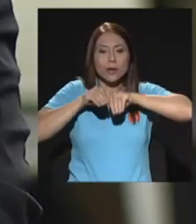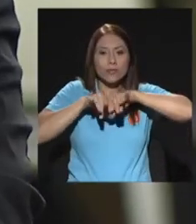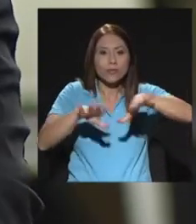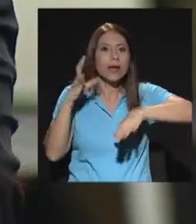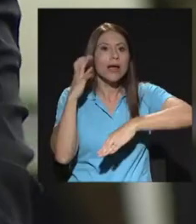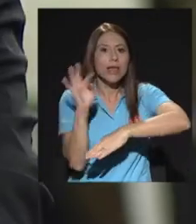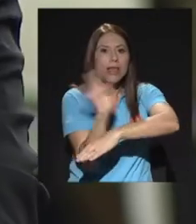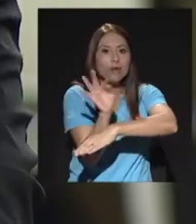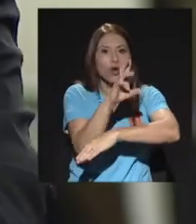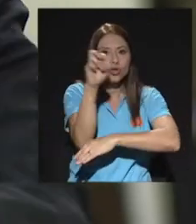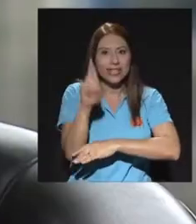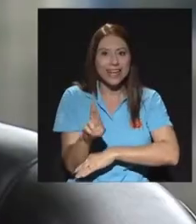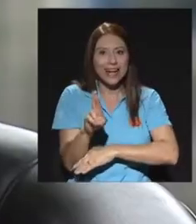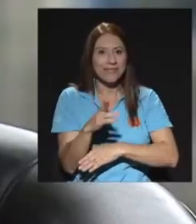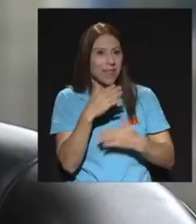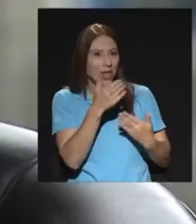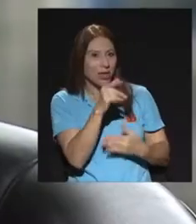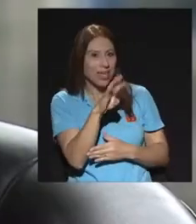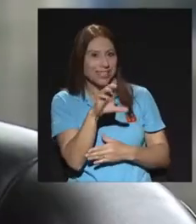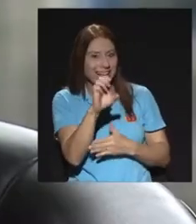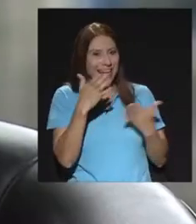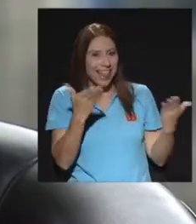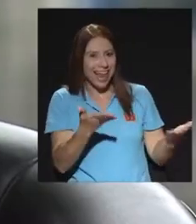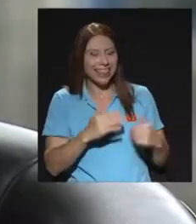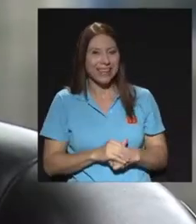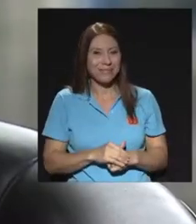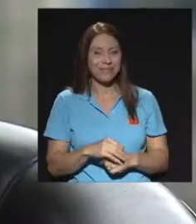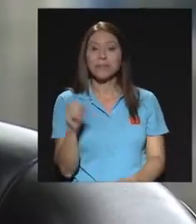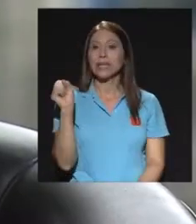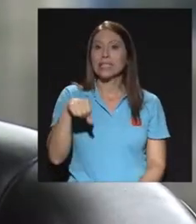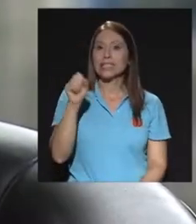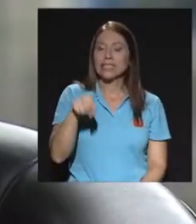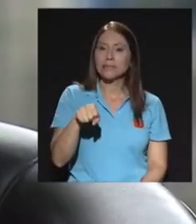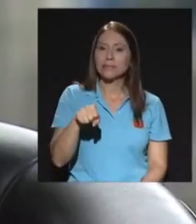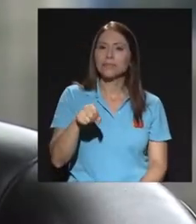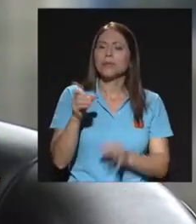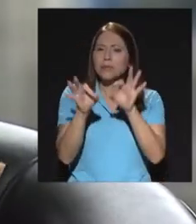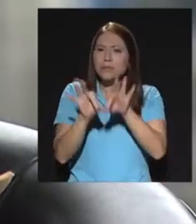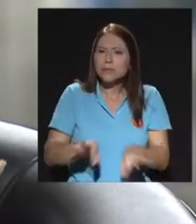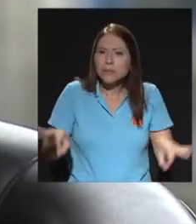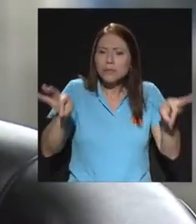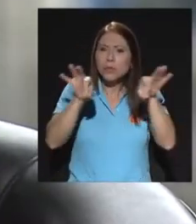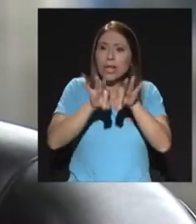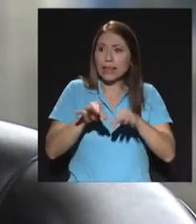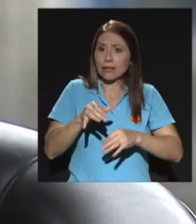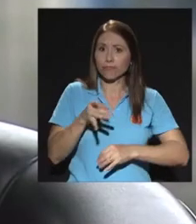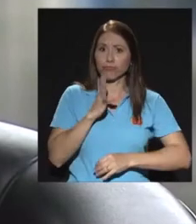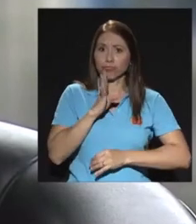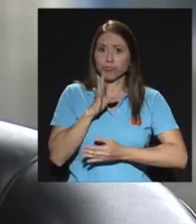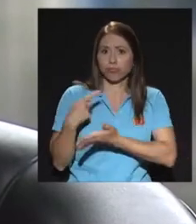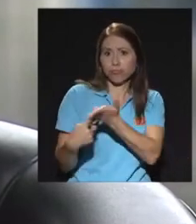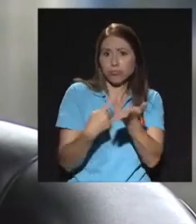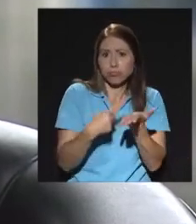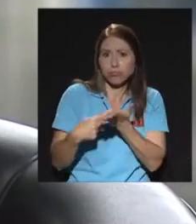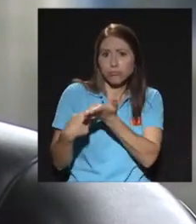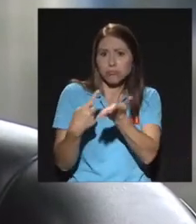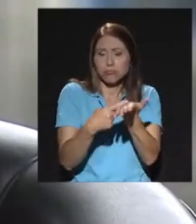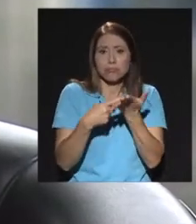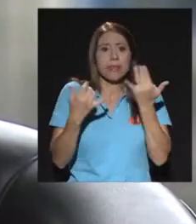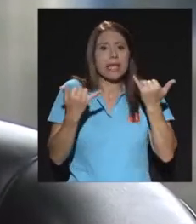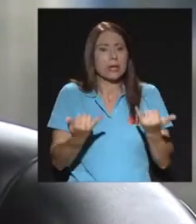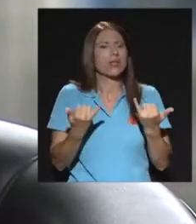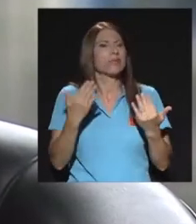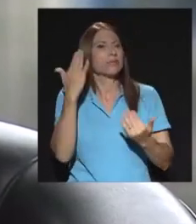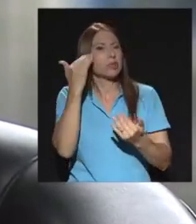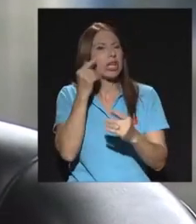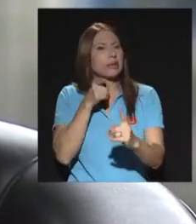Doña Giselle, retomamos. Adelante. Sí, retomamos. Me parece muy importante esta discusión que estamos sosteniendo en el sentido